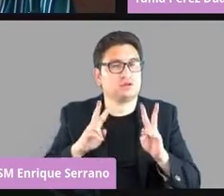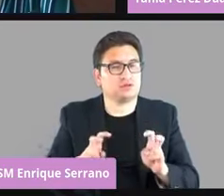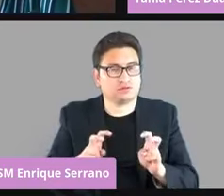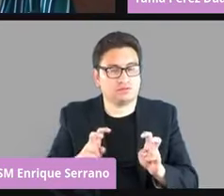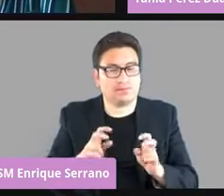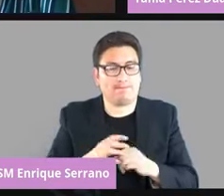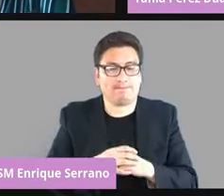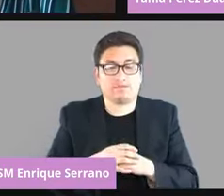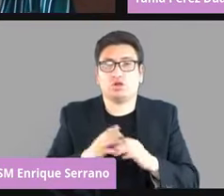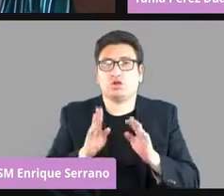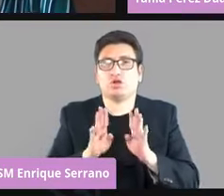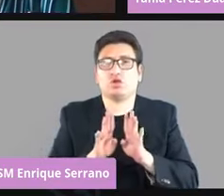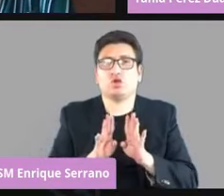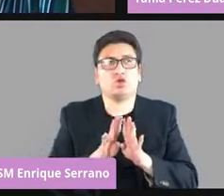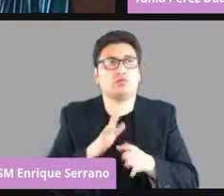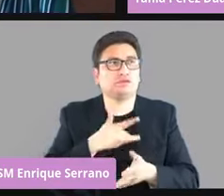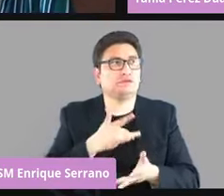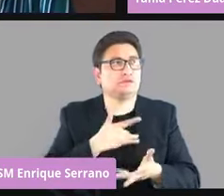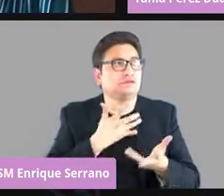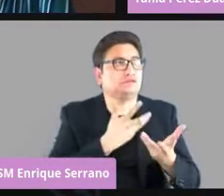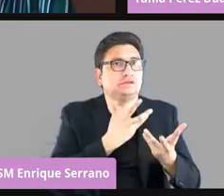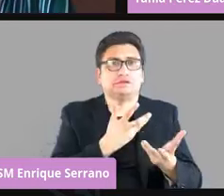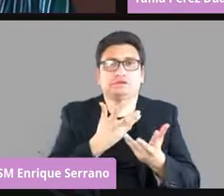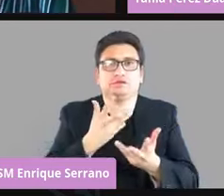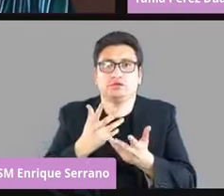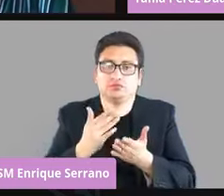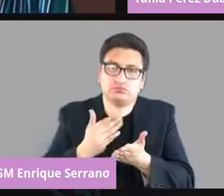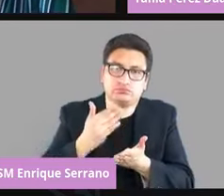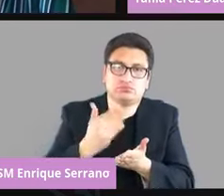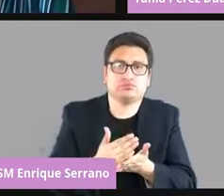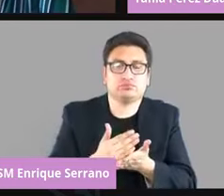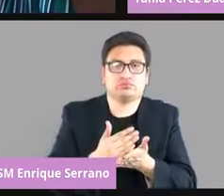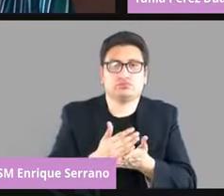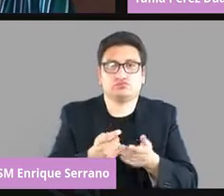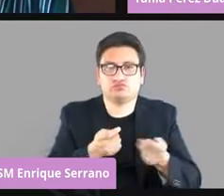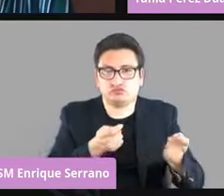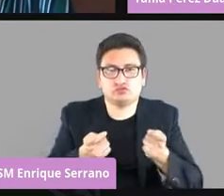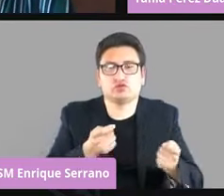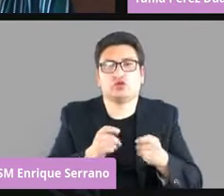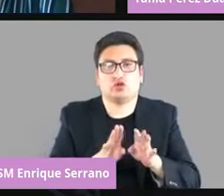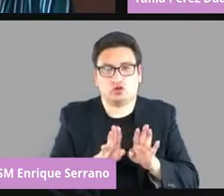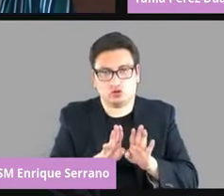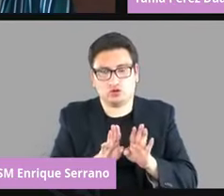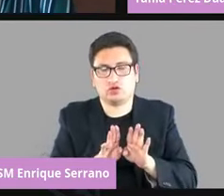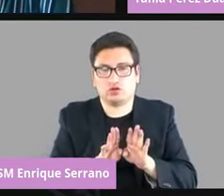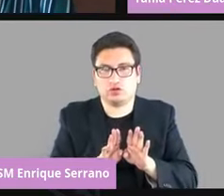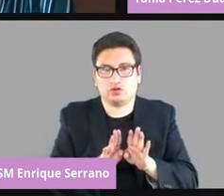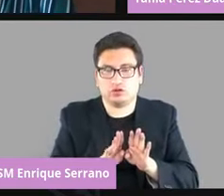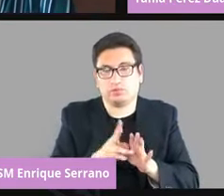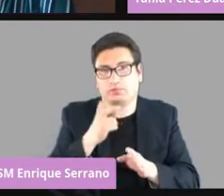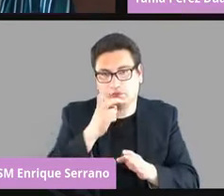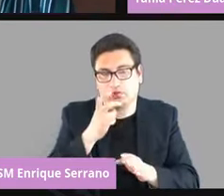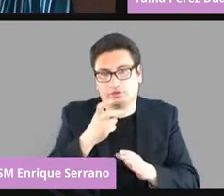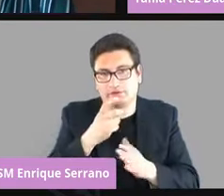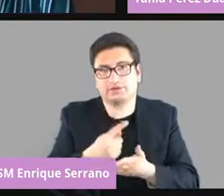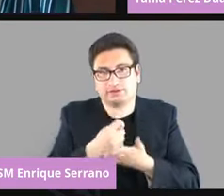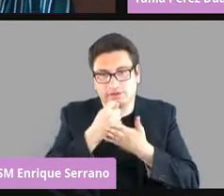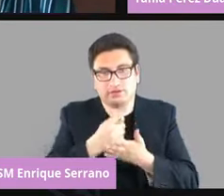cómo parar las compulsiones, o sea, que sí tengamos la parte de exposición y prevención de respuesta, que